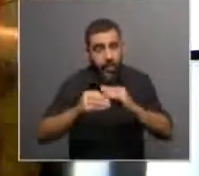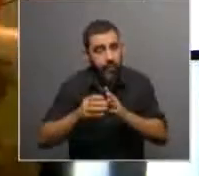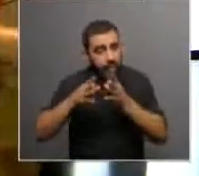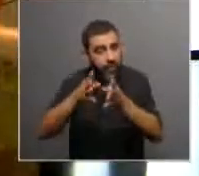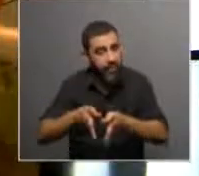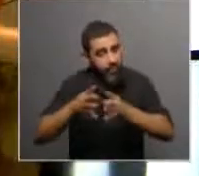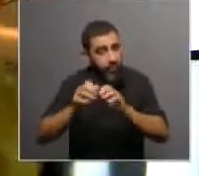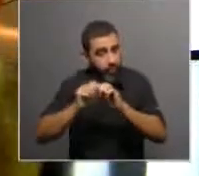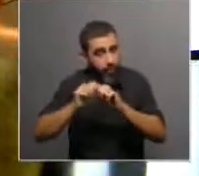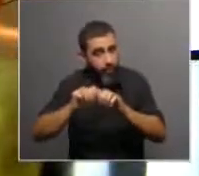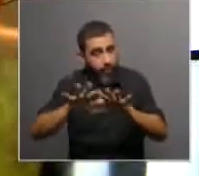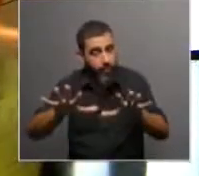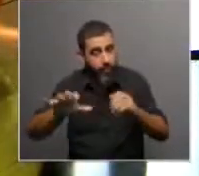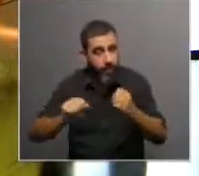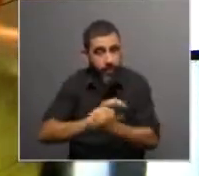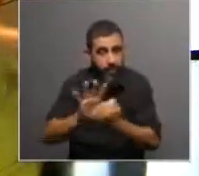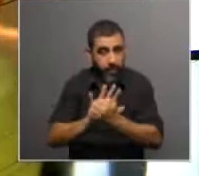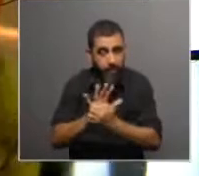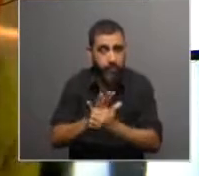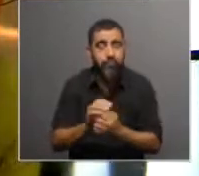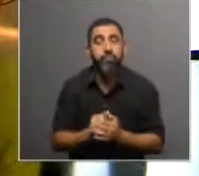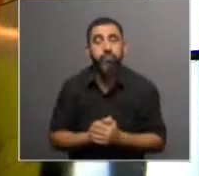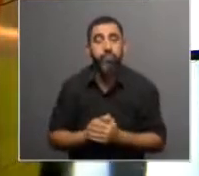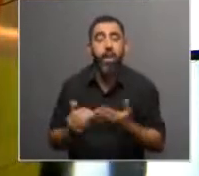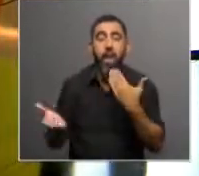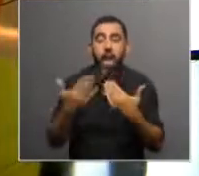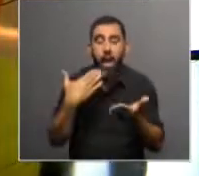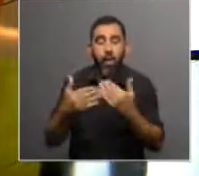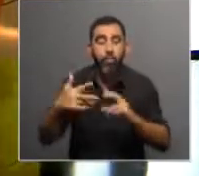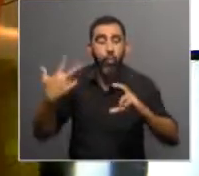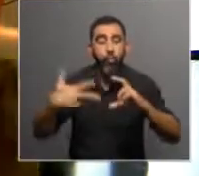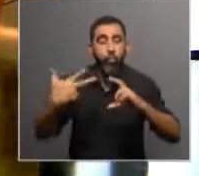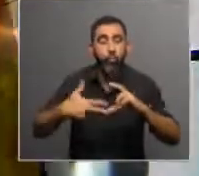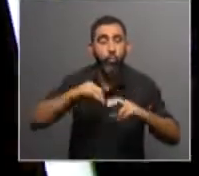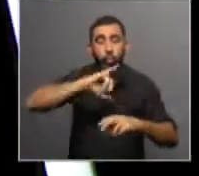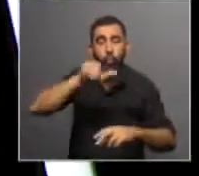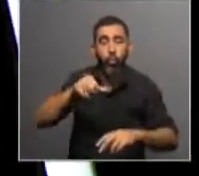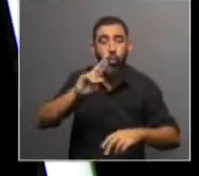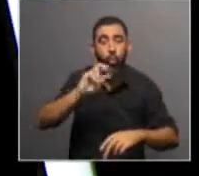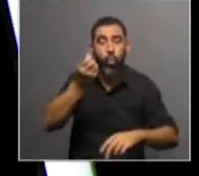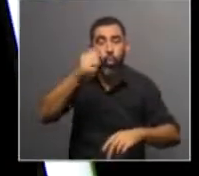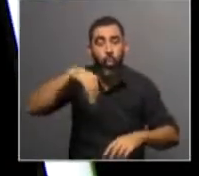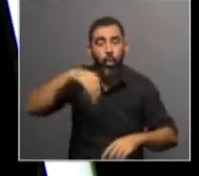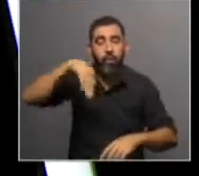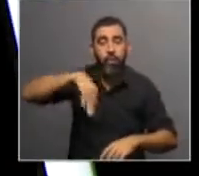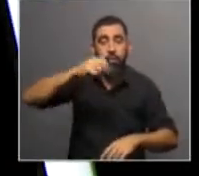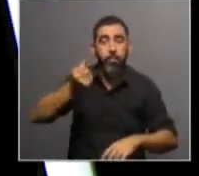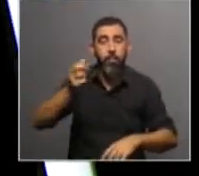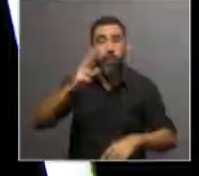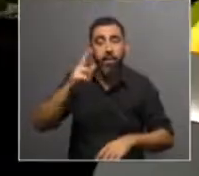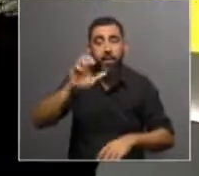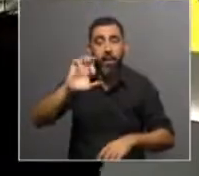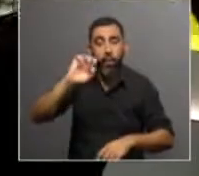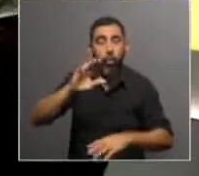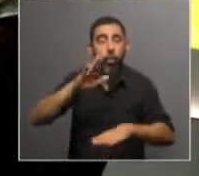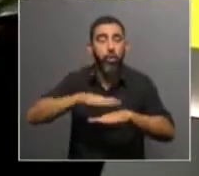de la pandemia hace poquito menos de un año. Estamos en diálogo a través de Zoom con Juan Marrero, responsable de tecnologías aplicadas al aprendizaje de